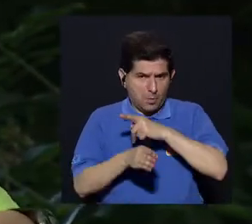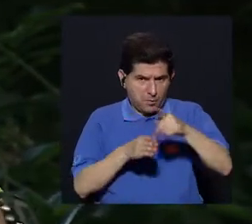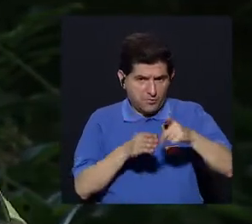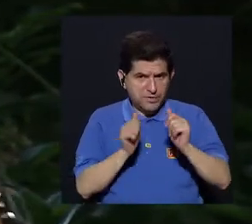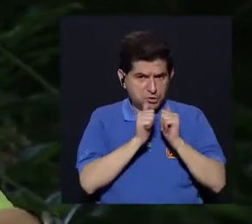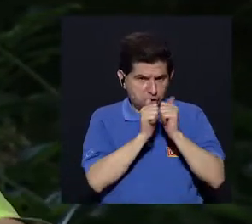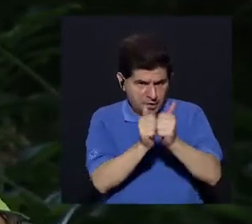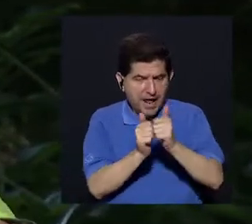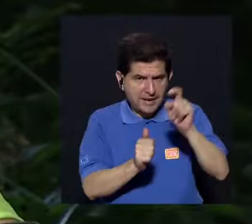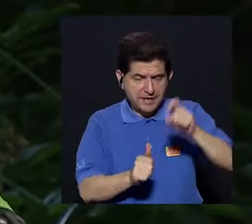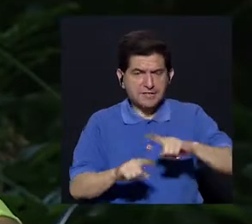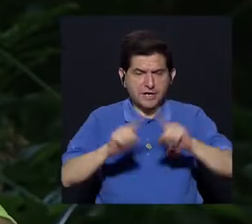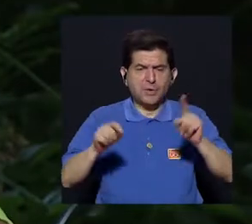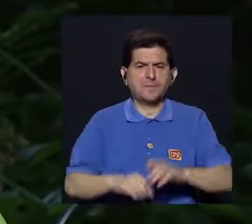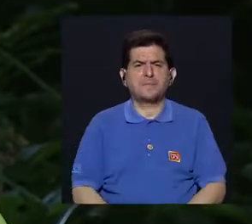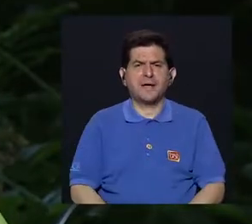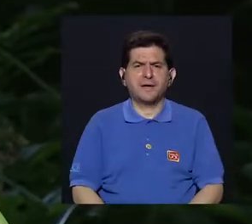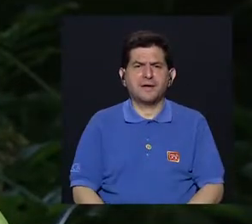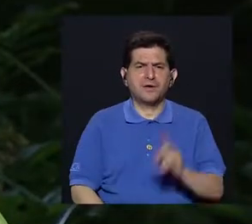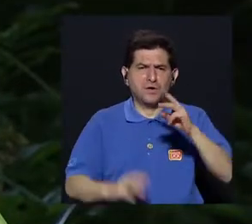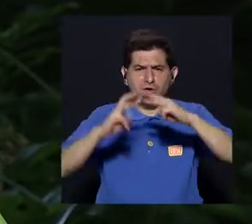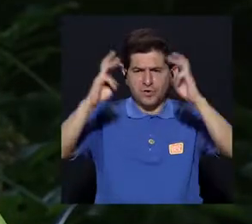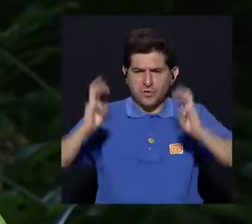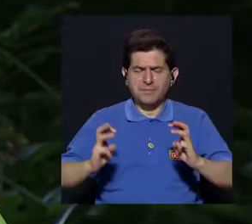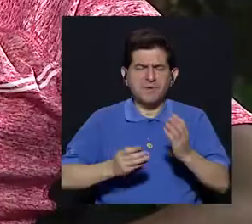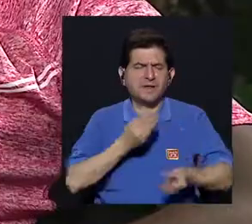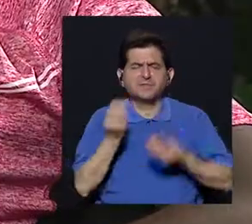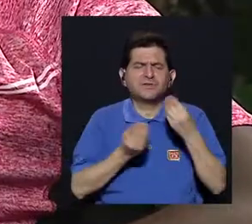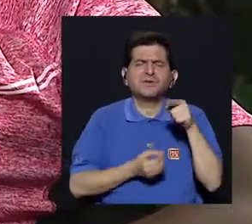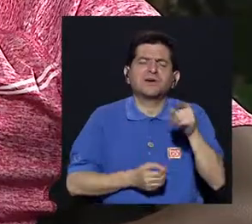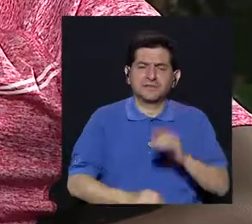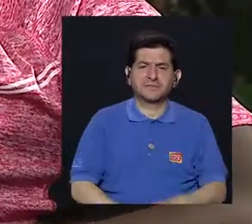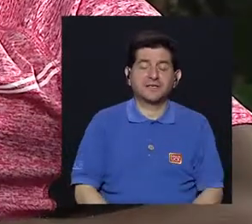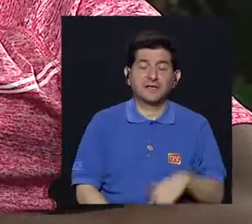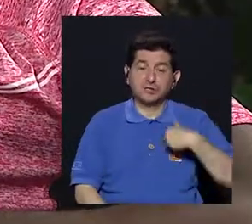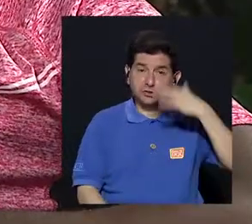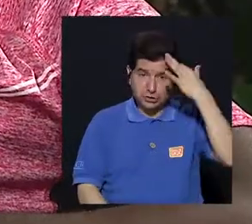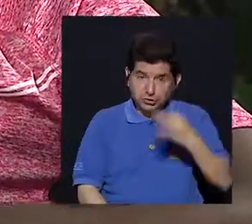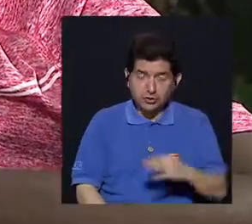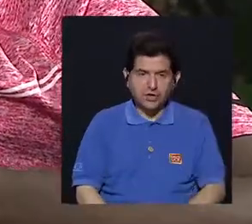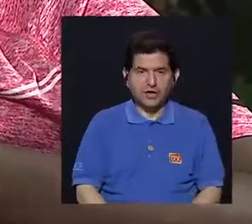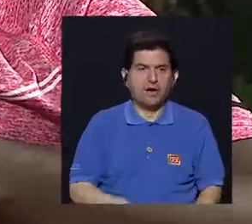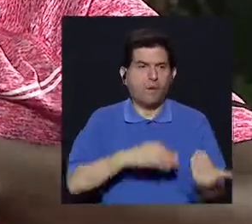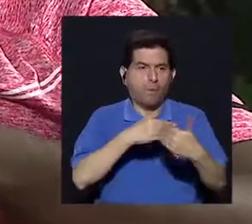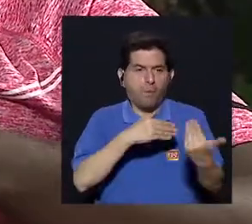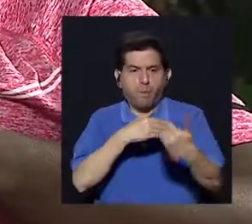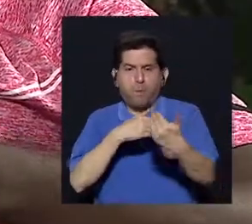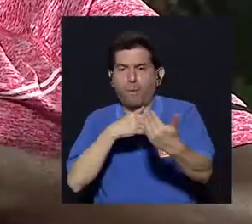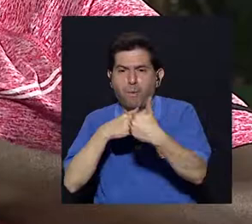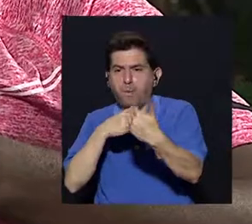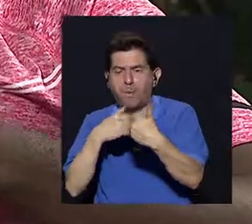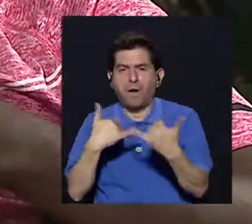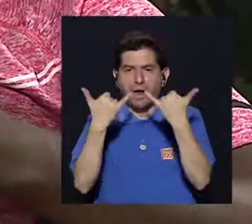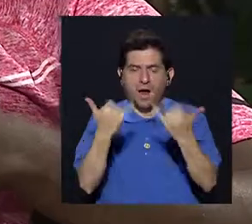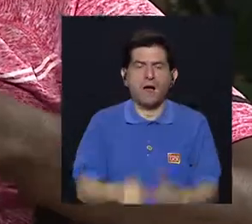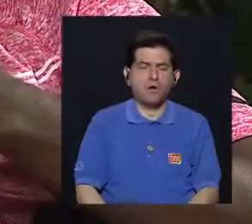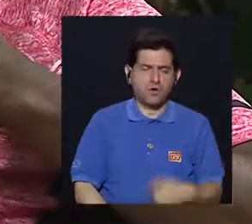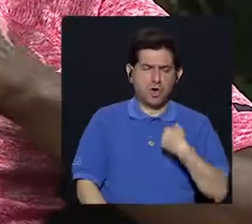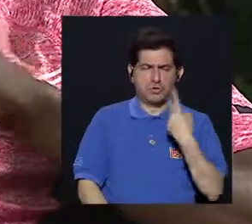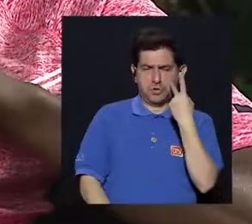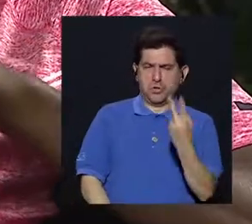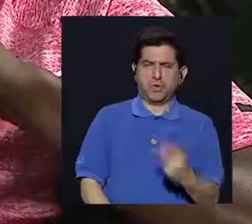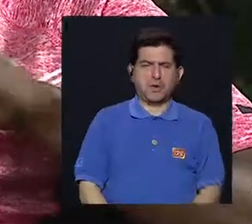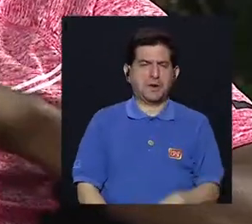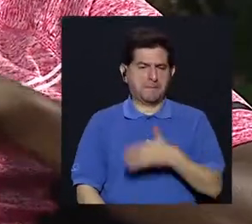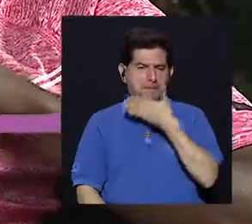profesional, pero qué debería hacer en un gimnasio un adolescente? Sí, yo creo que el bombardeo ahora de verme mejor,